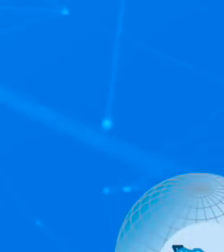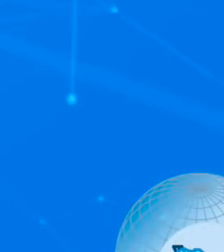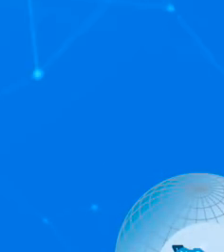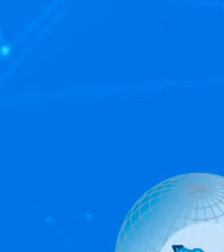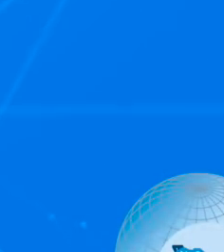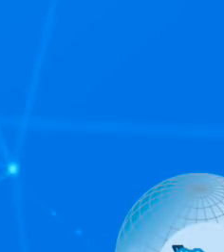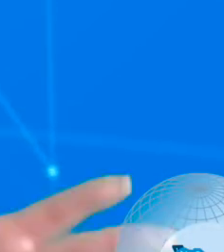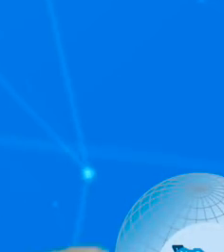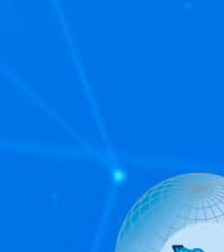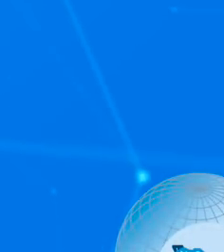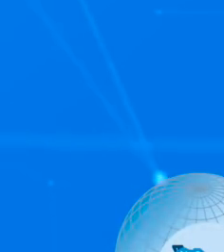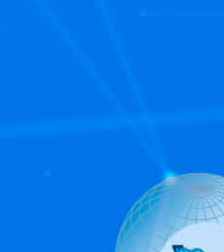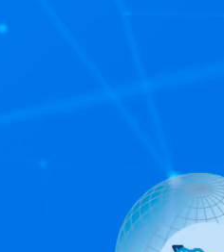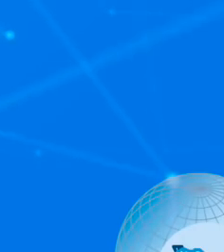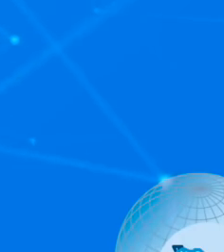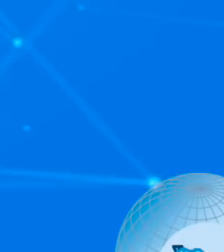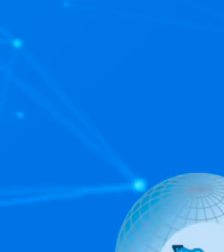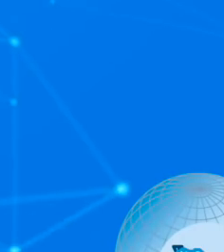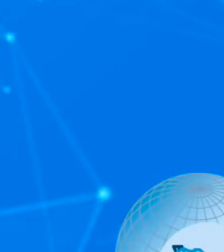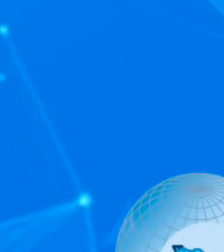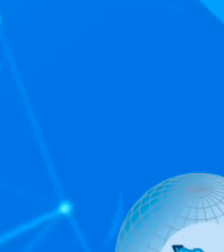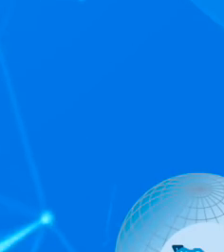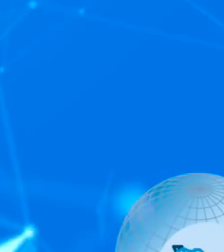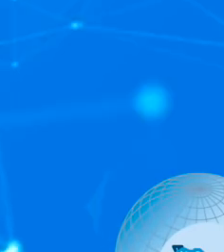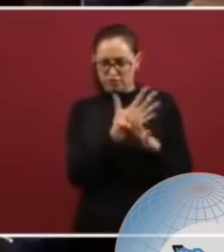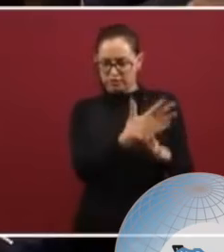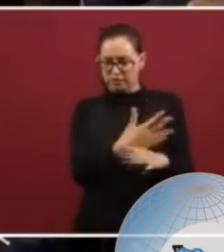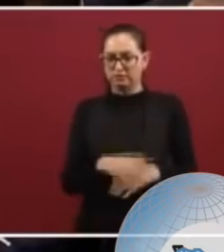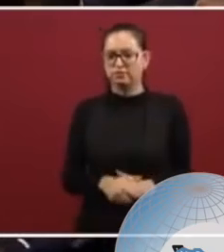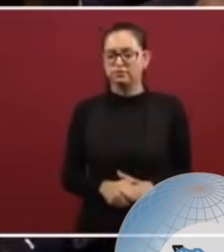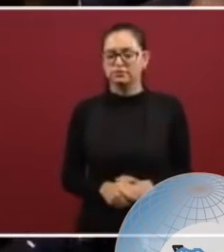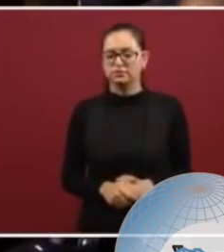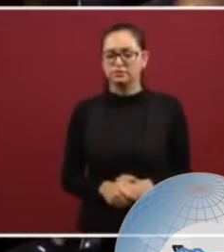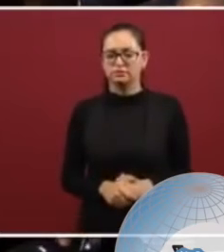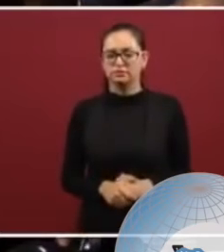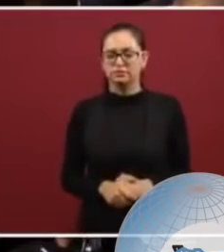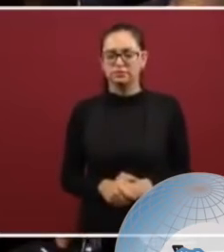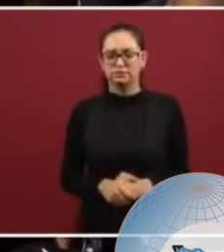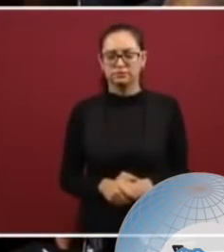va a colaborar con él? ¿Cómo va a operar esta empresa? Vamos a ver el siguiente video.